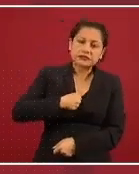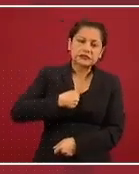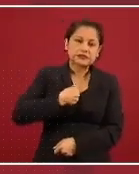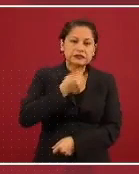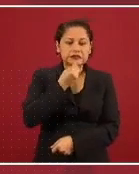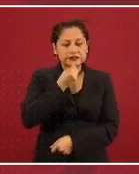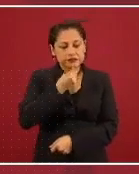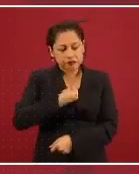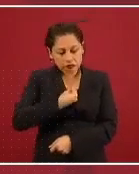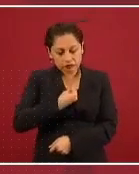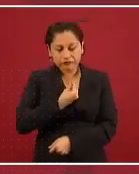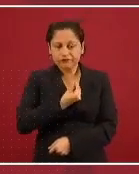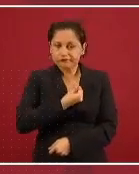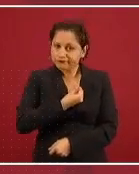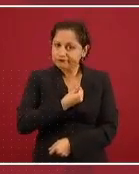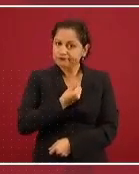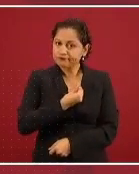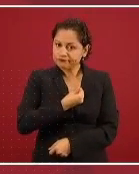pero